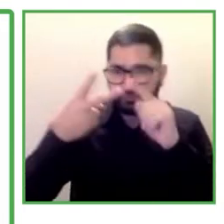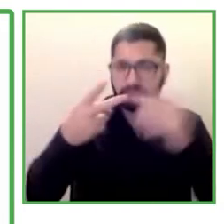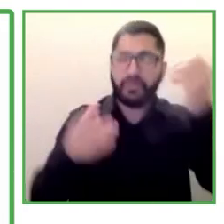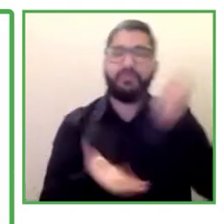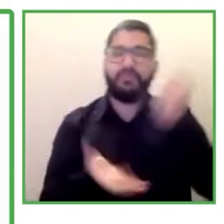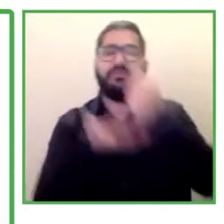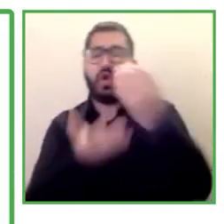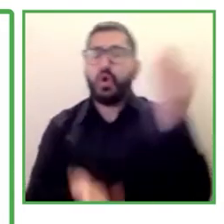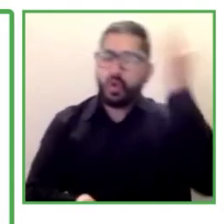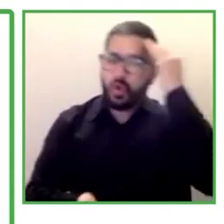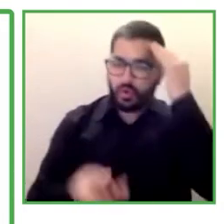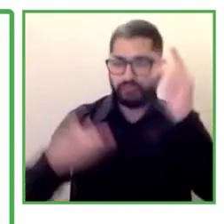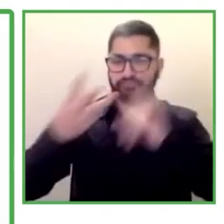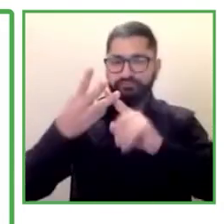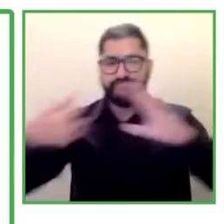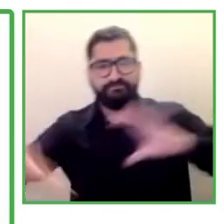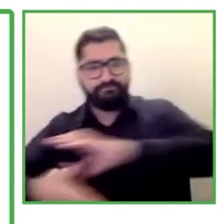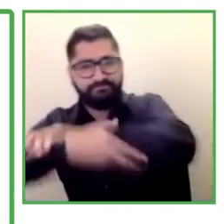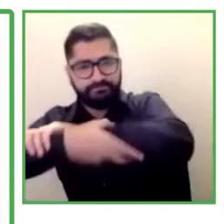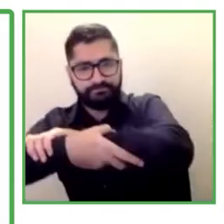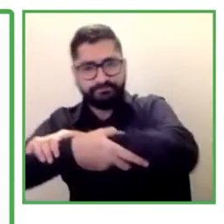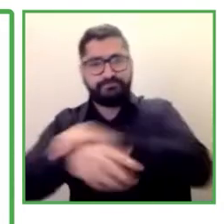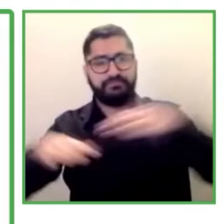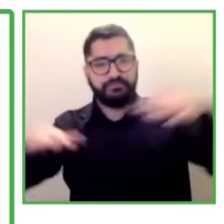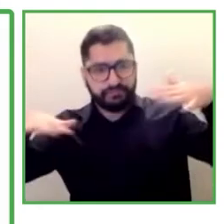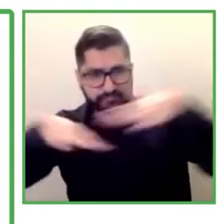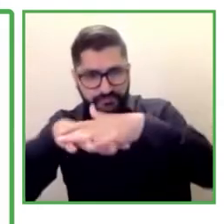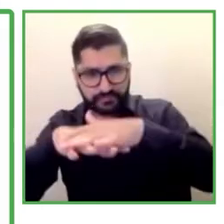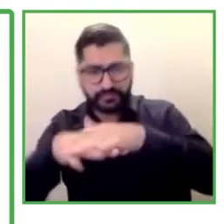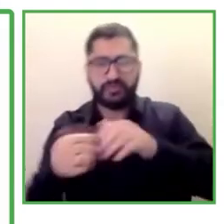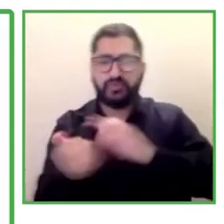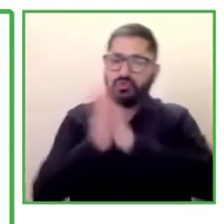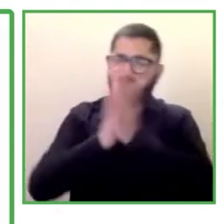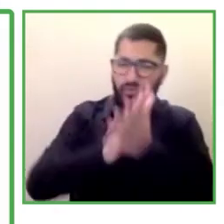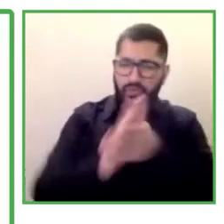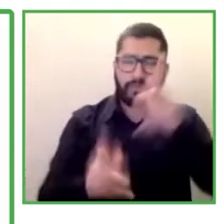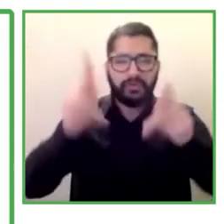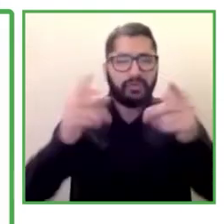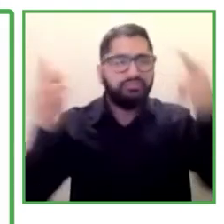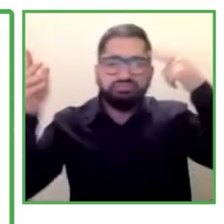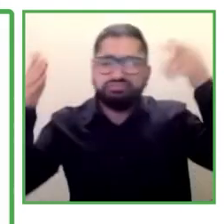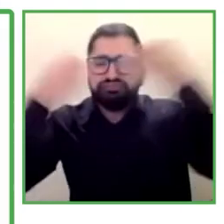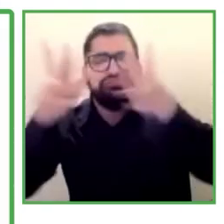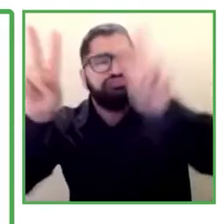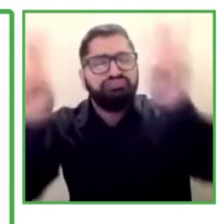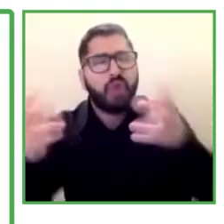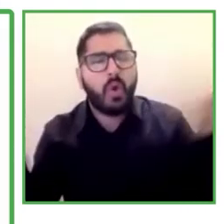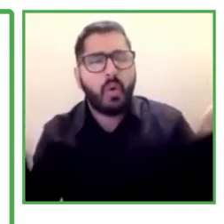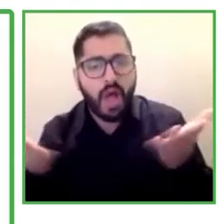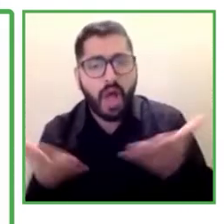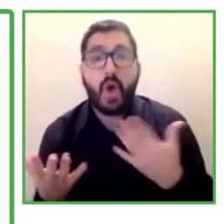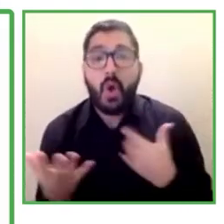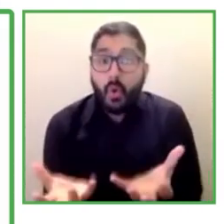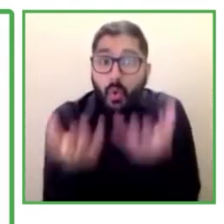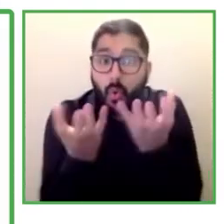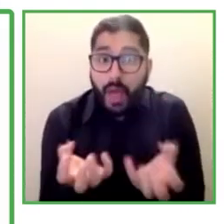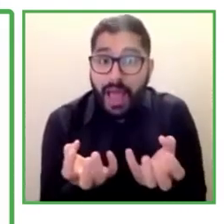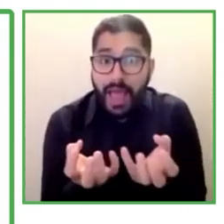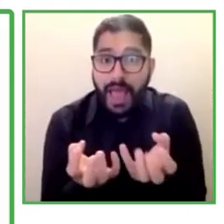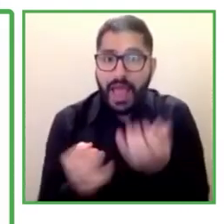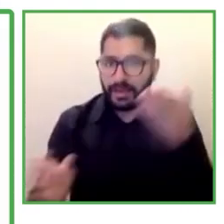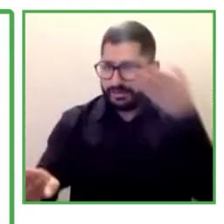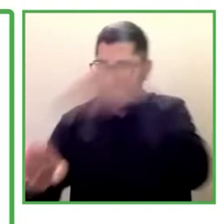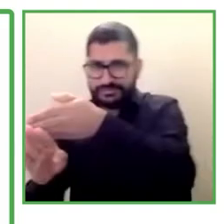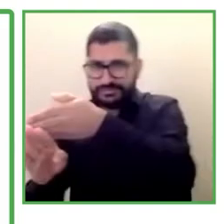convoca, en el ámbito de las conexiones, queremos capitalizar ese rol de articulación entre los sectores públicos, el sector privado,